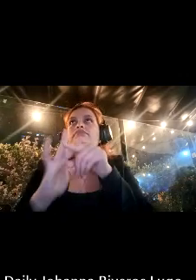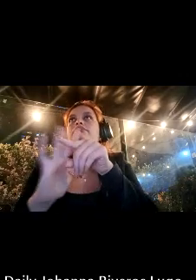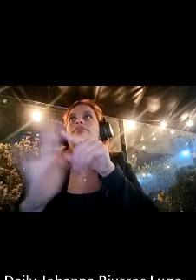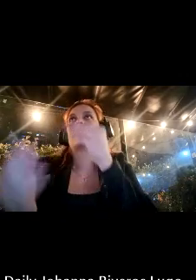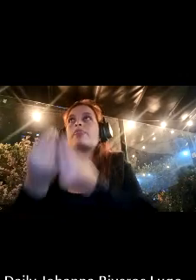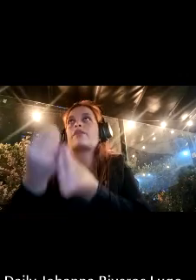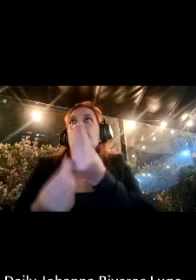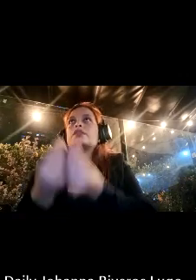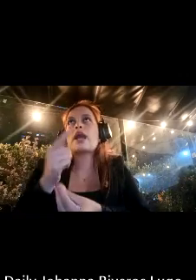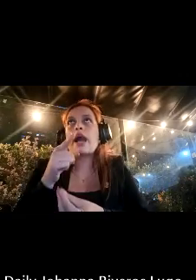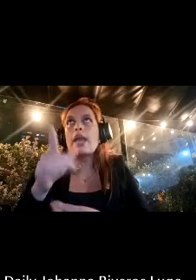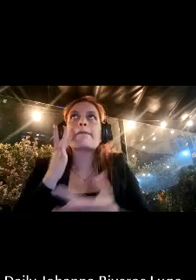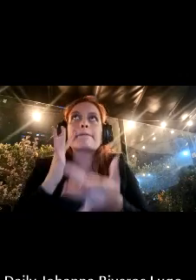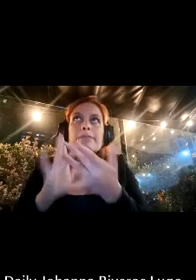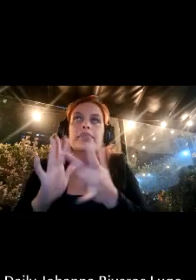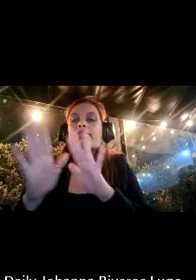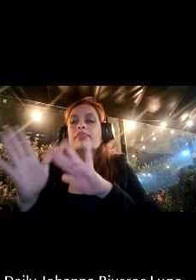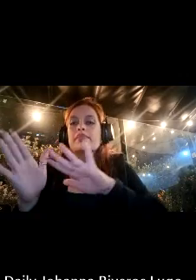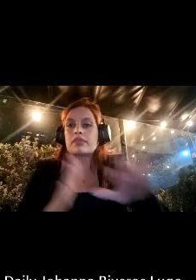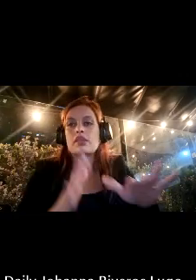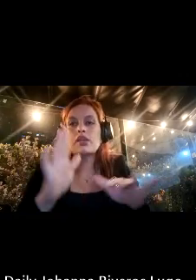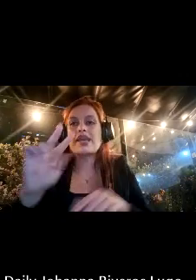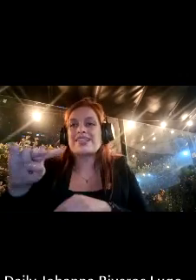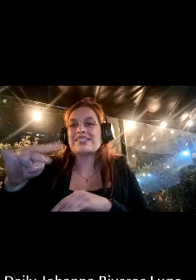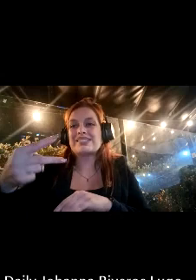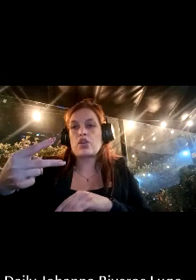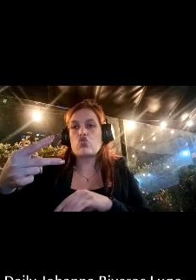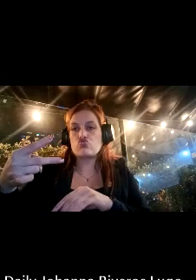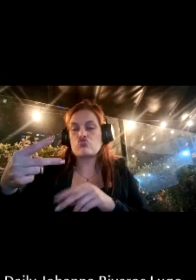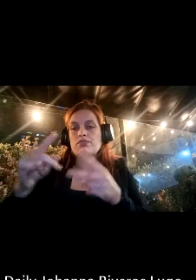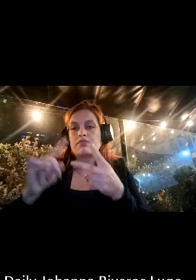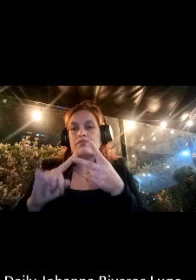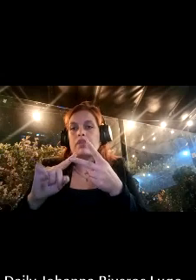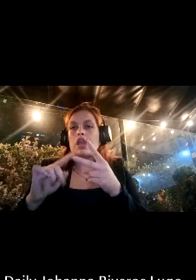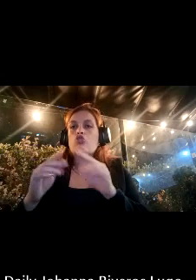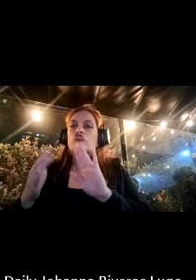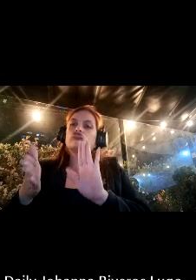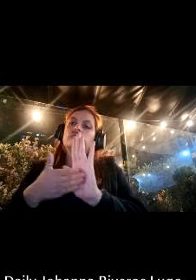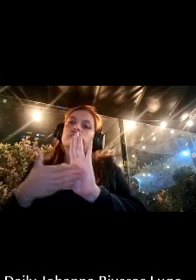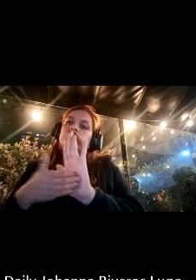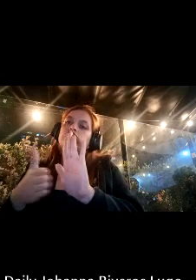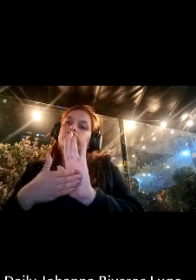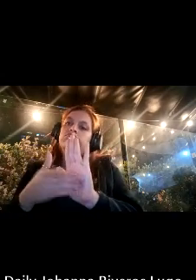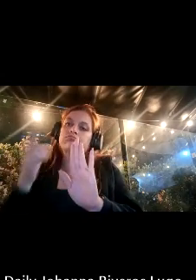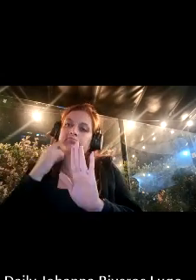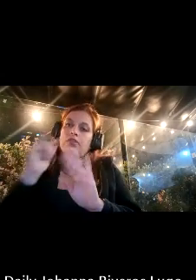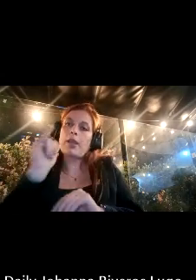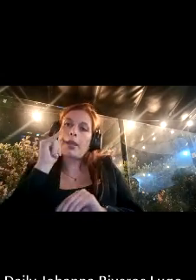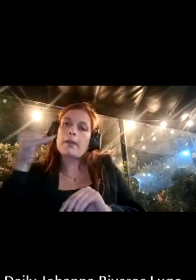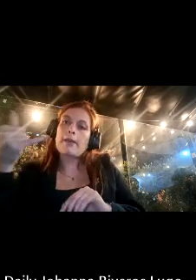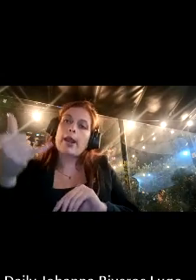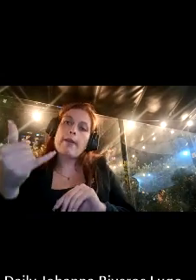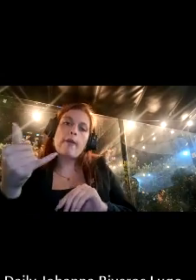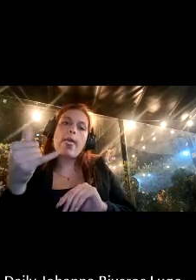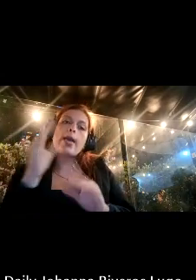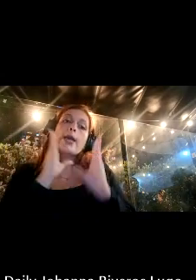Luego pasamos al segundo paso en nuestro video, que es la demostración. Entonces van a grabar ese experimento, lo van a